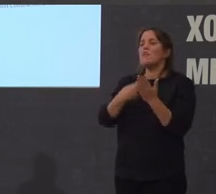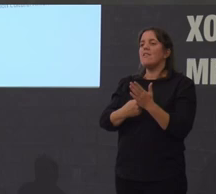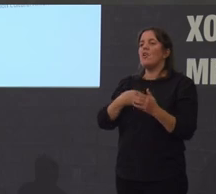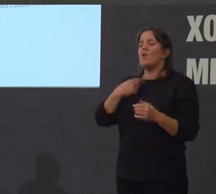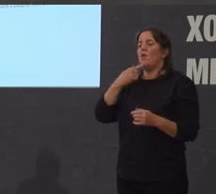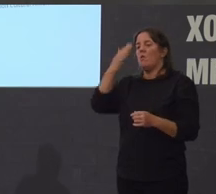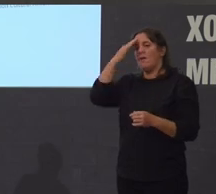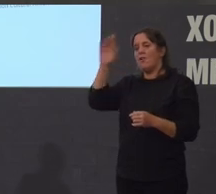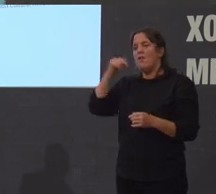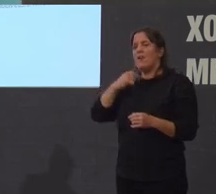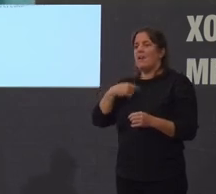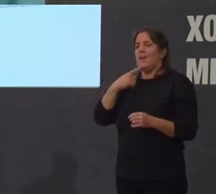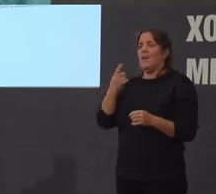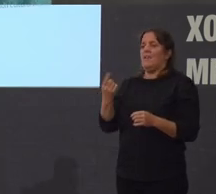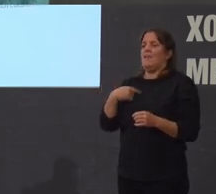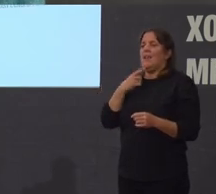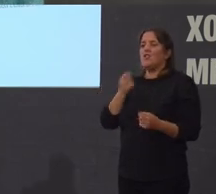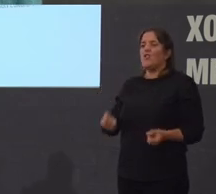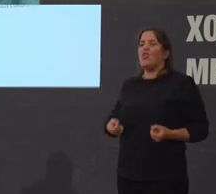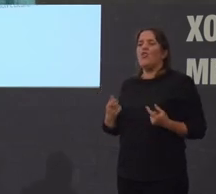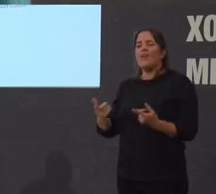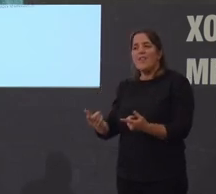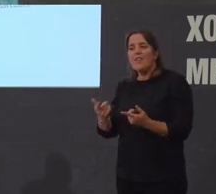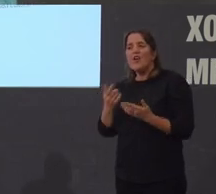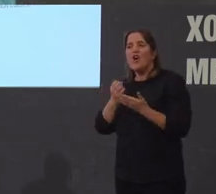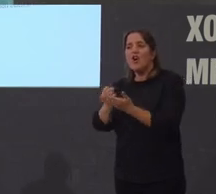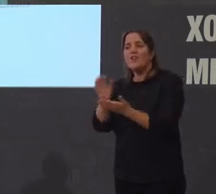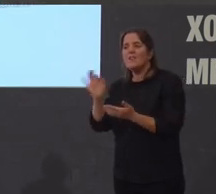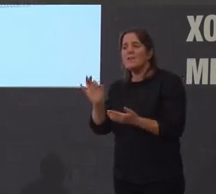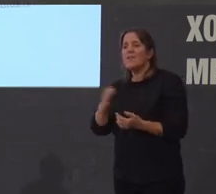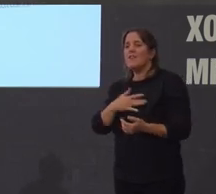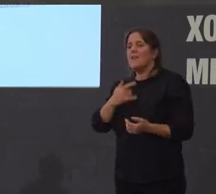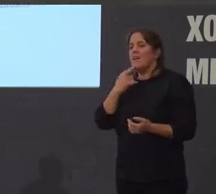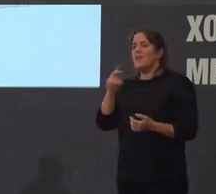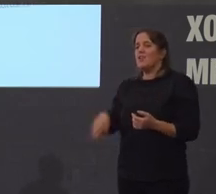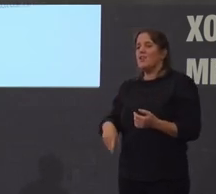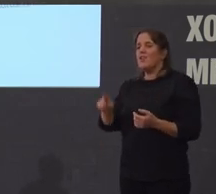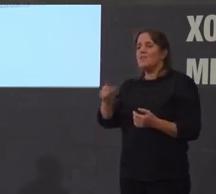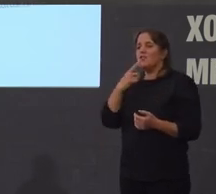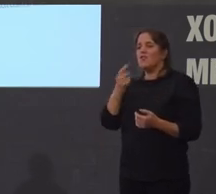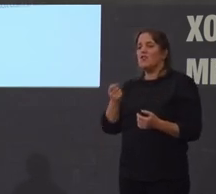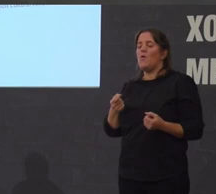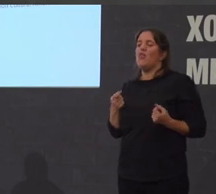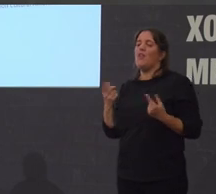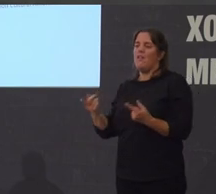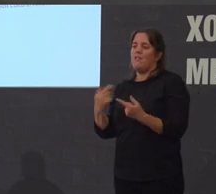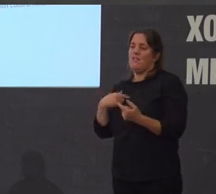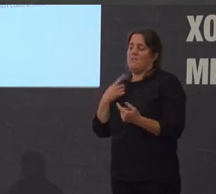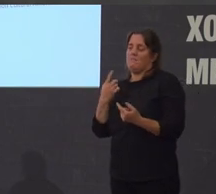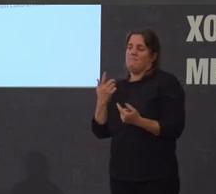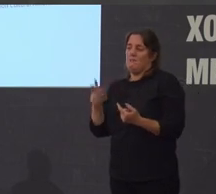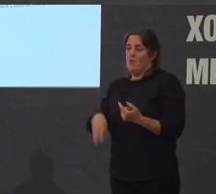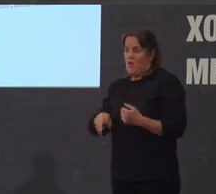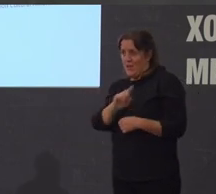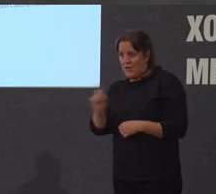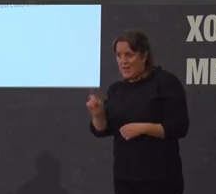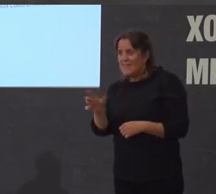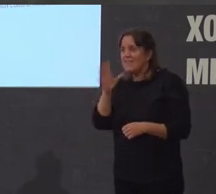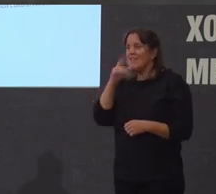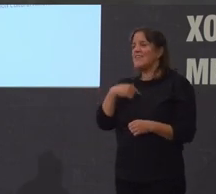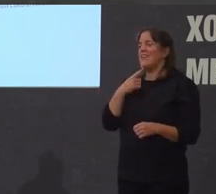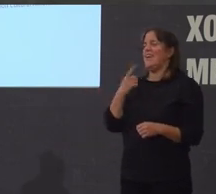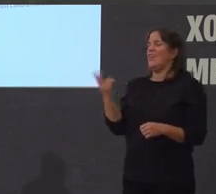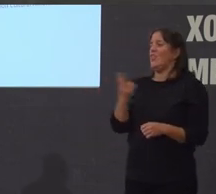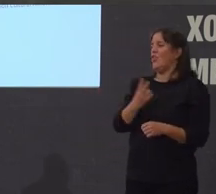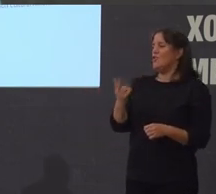ondas coletas las razones que no son razones de mayor parte de los casos es que ahí conviven por un lado aquellas